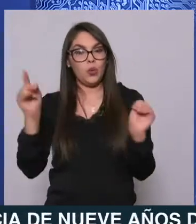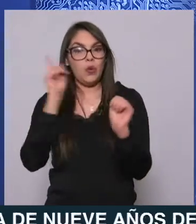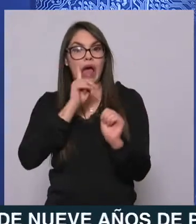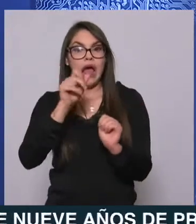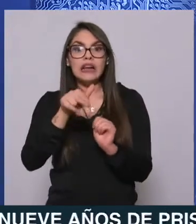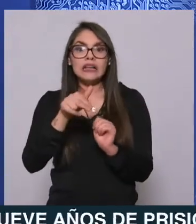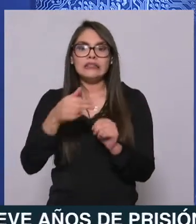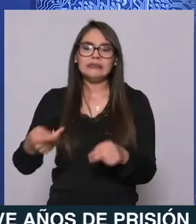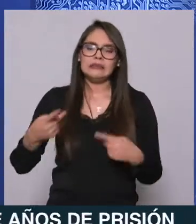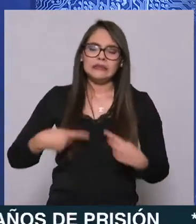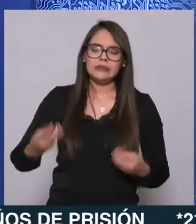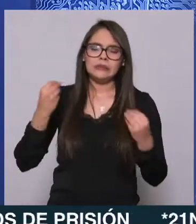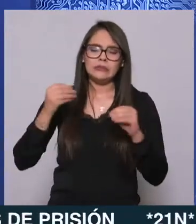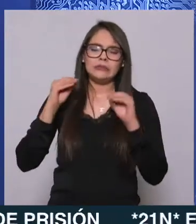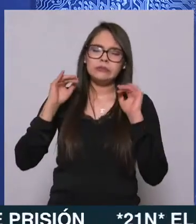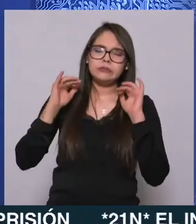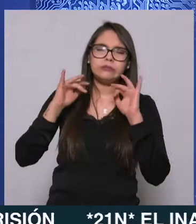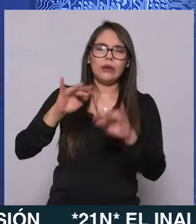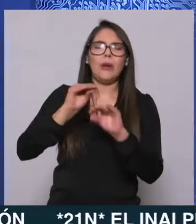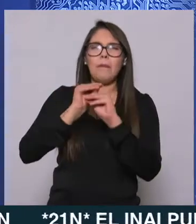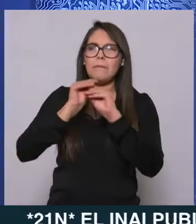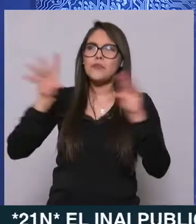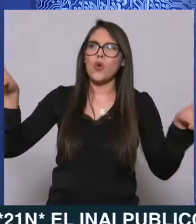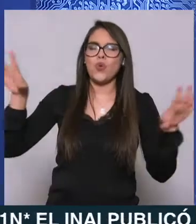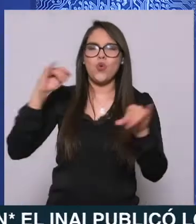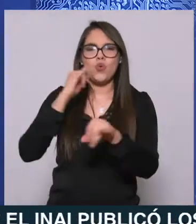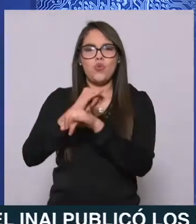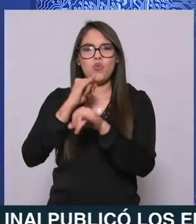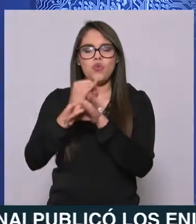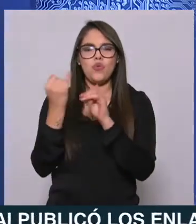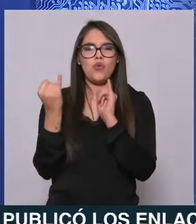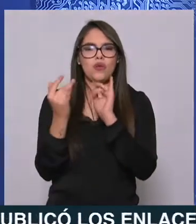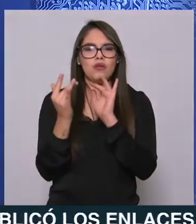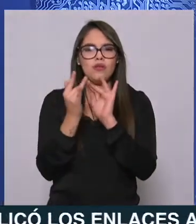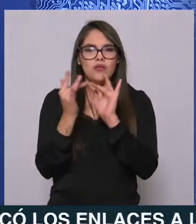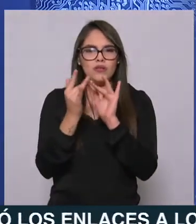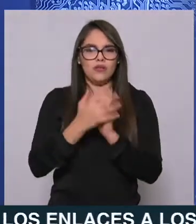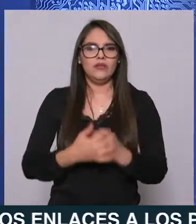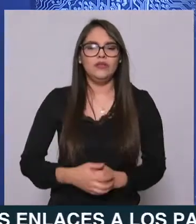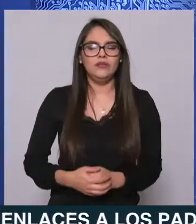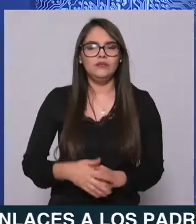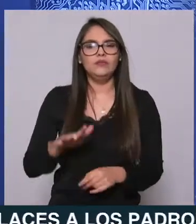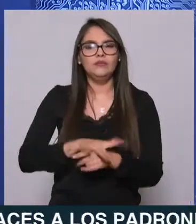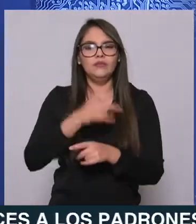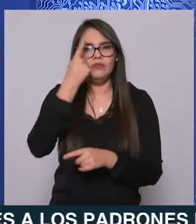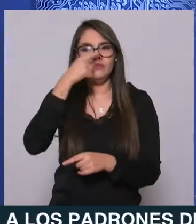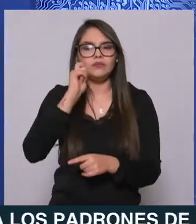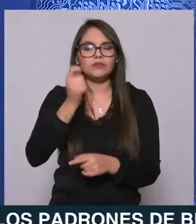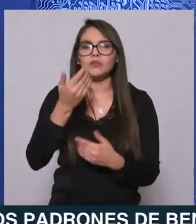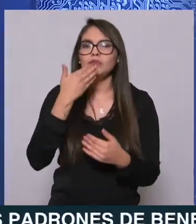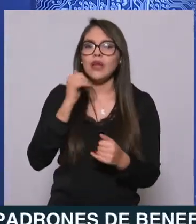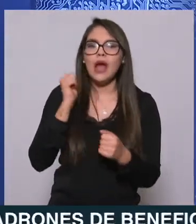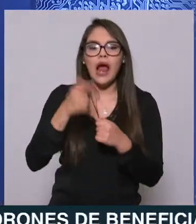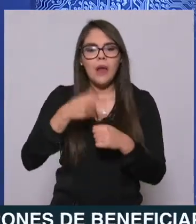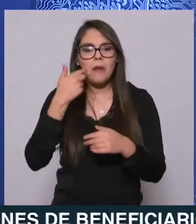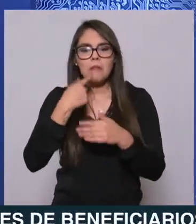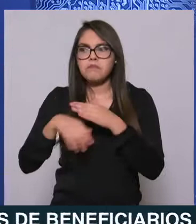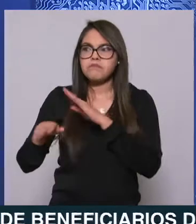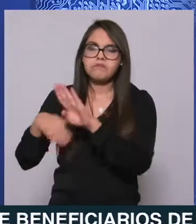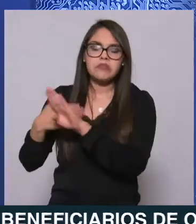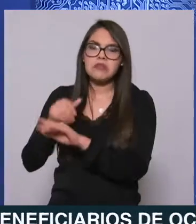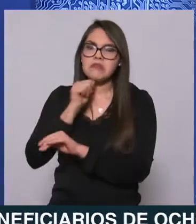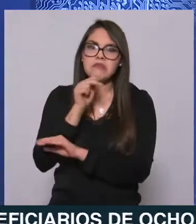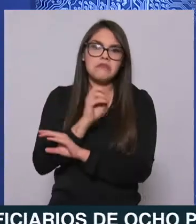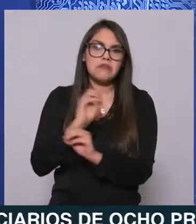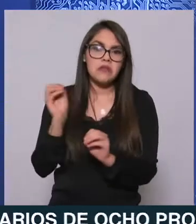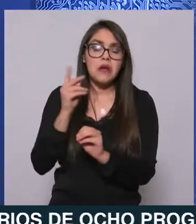movilizó a las redes sociales. Ya dábamos cuenta de que la Procuraduría ha cerrado el caso porque no hubo la comisión de ningún delito, sin embargo, pues las redes